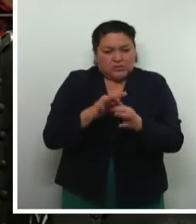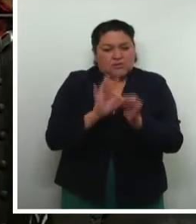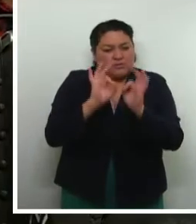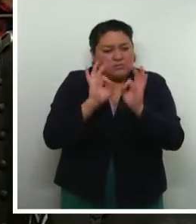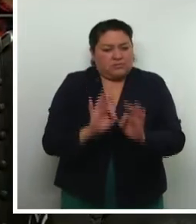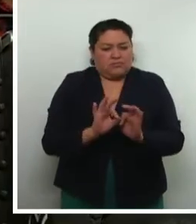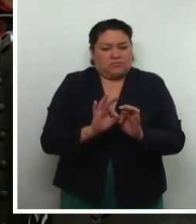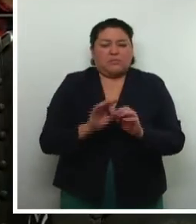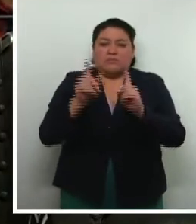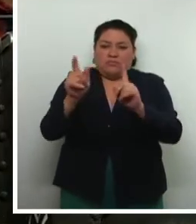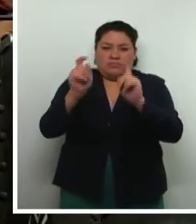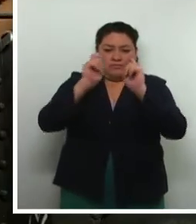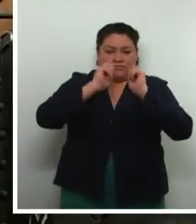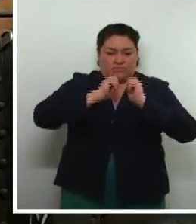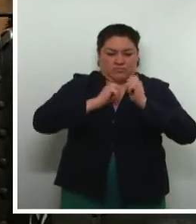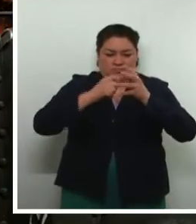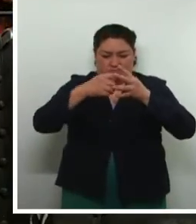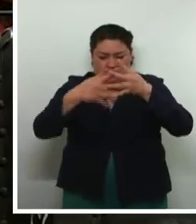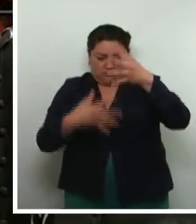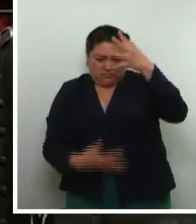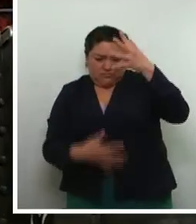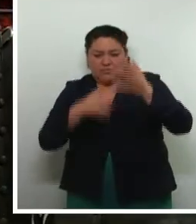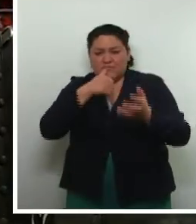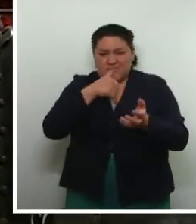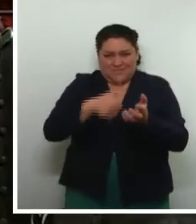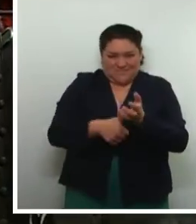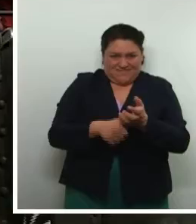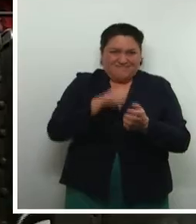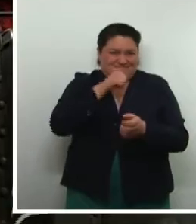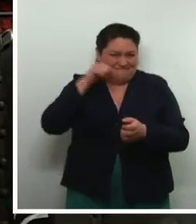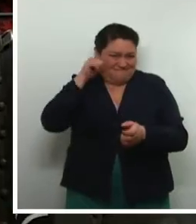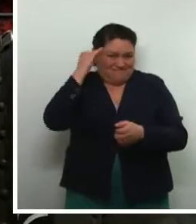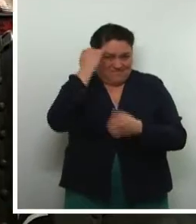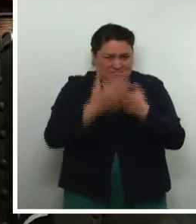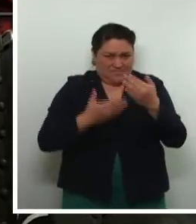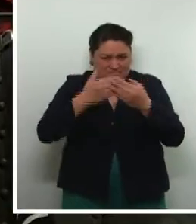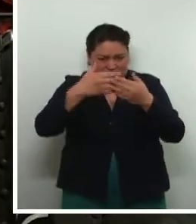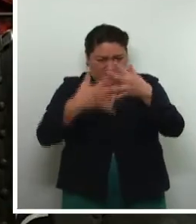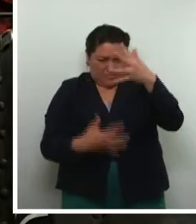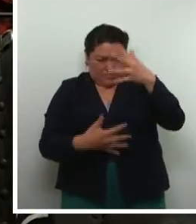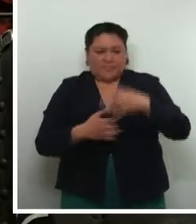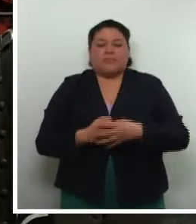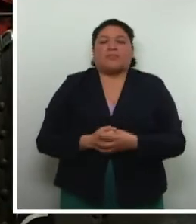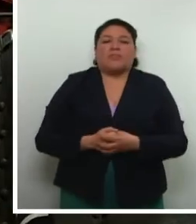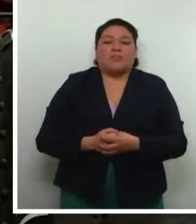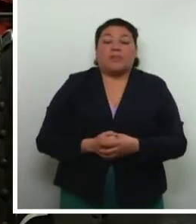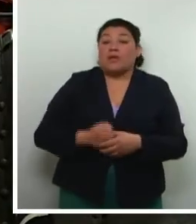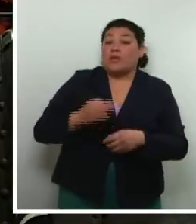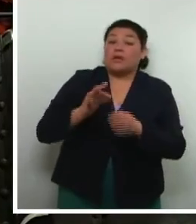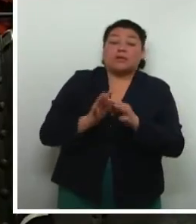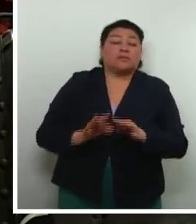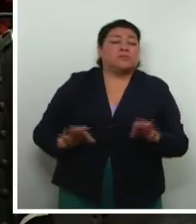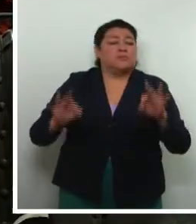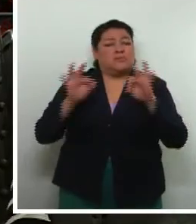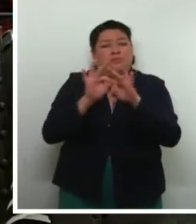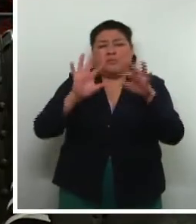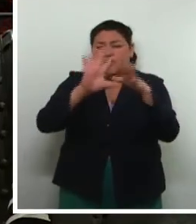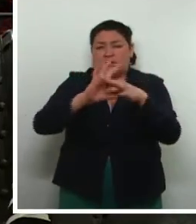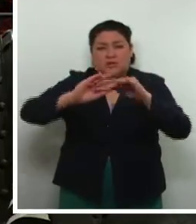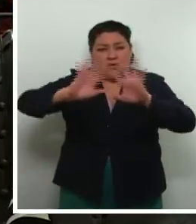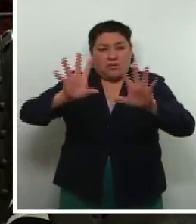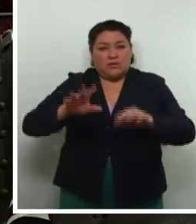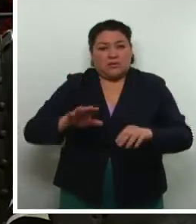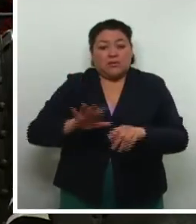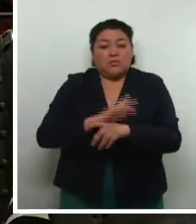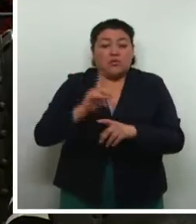nos turnaron las reservas el día de ayer. Es muy importante aclararlo porque